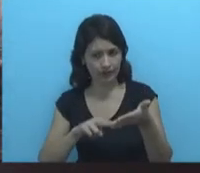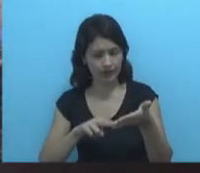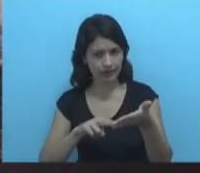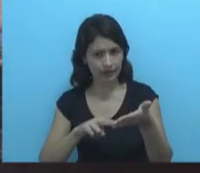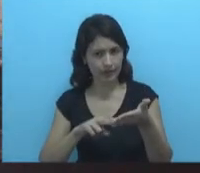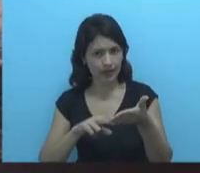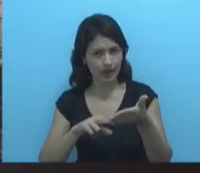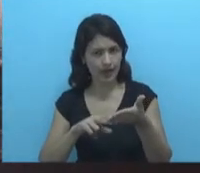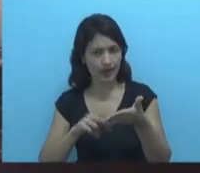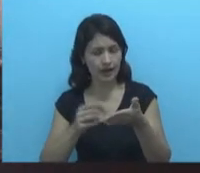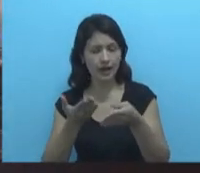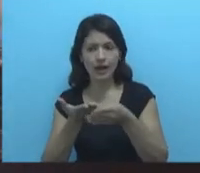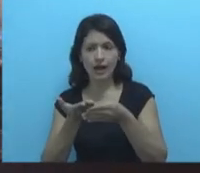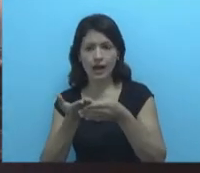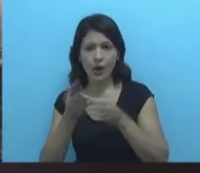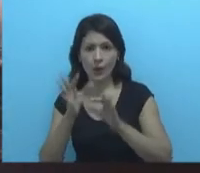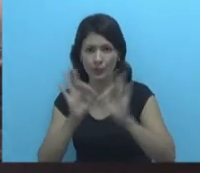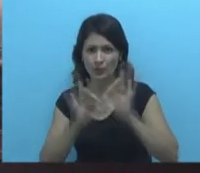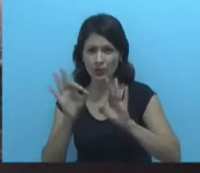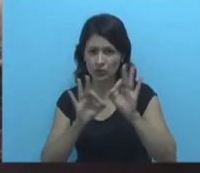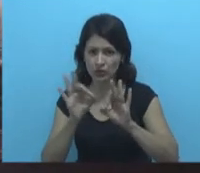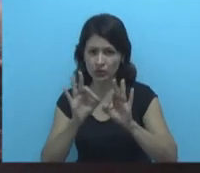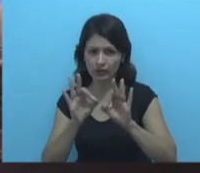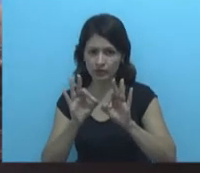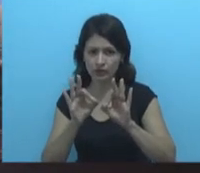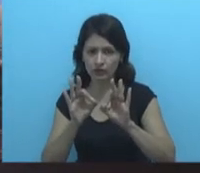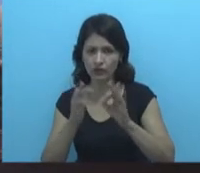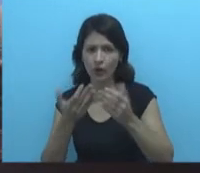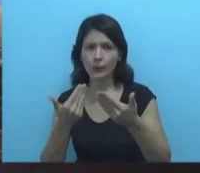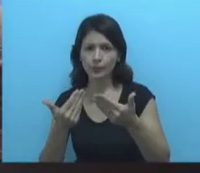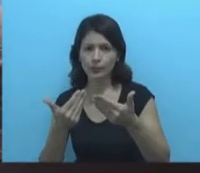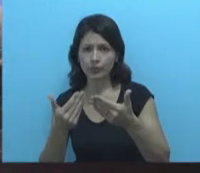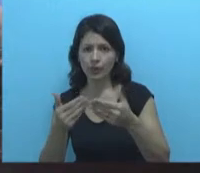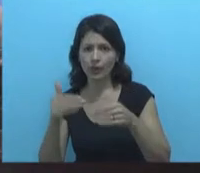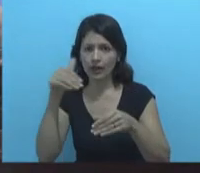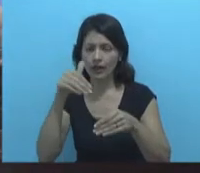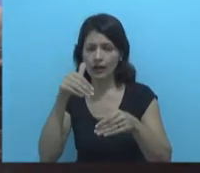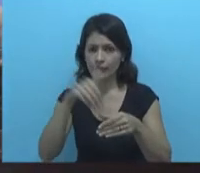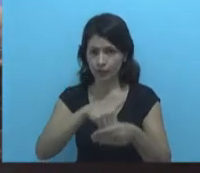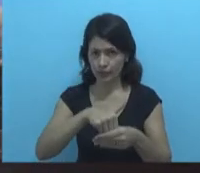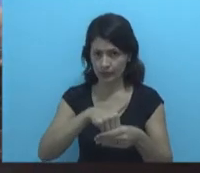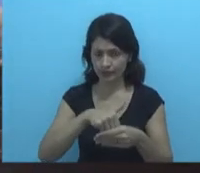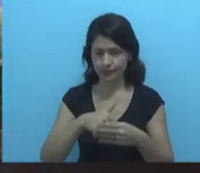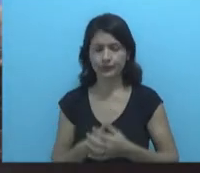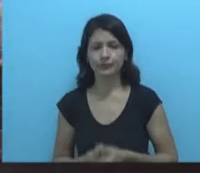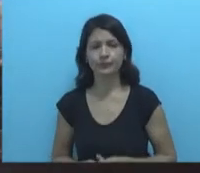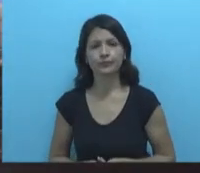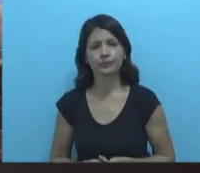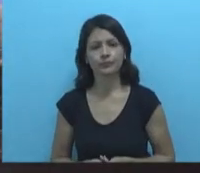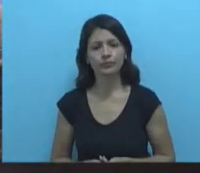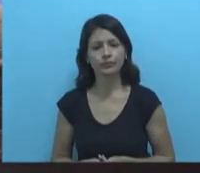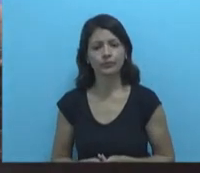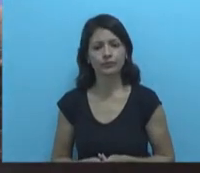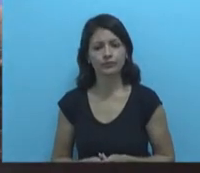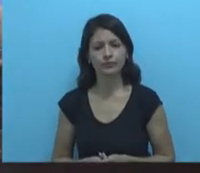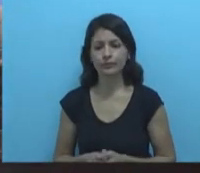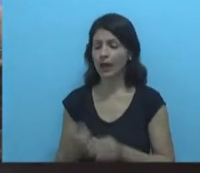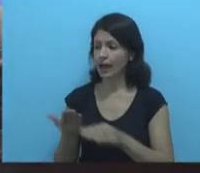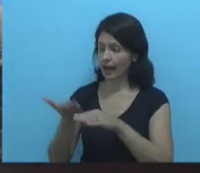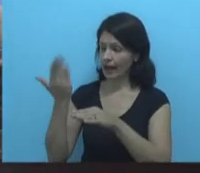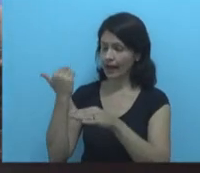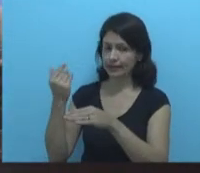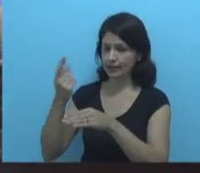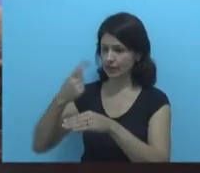acordado en labor parlamentaria para luego proceder a la votación de los mismos. En labor